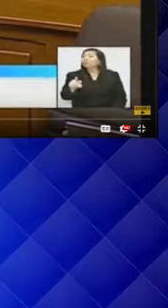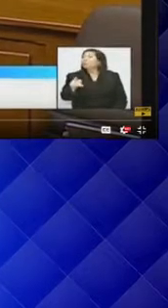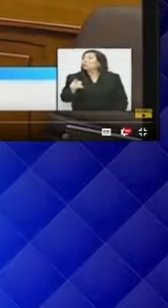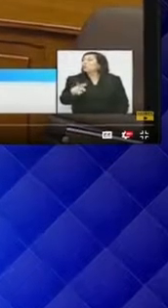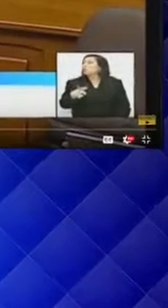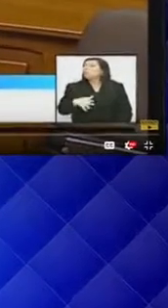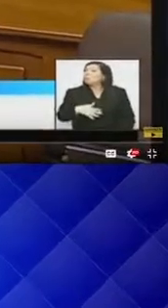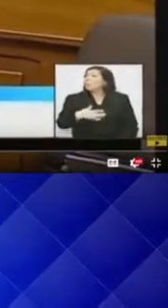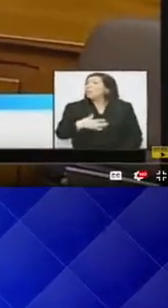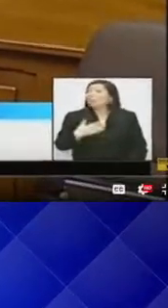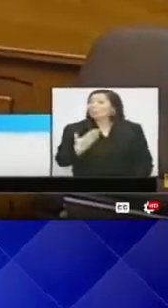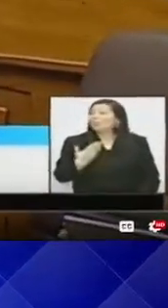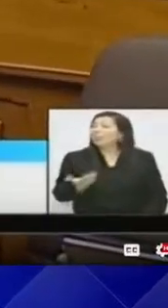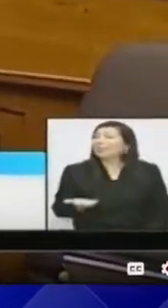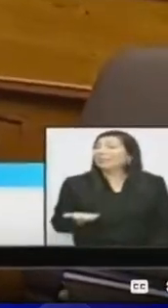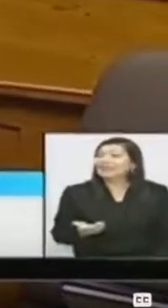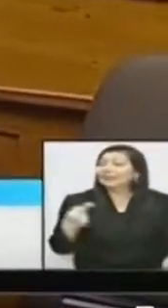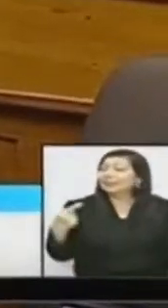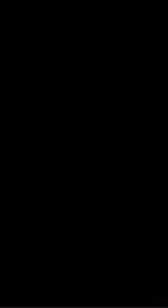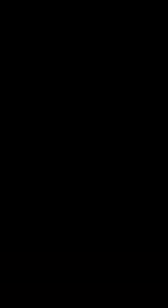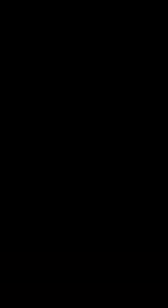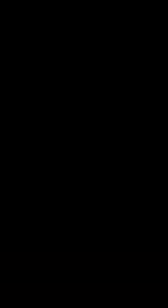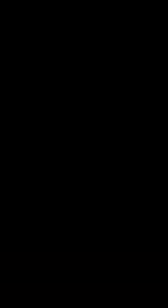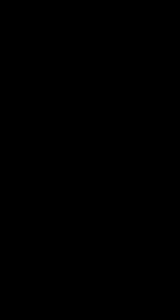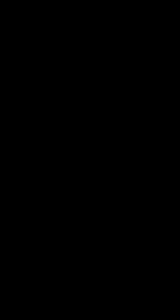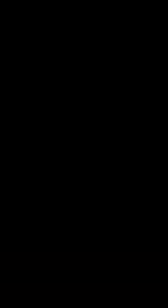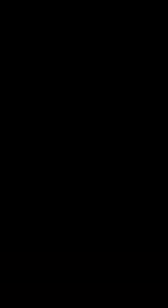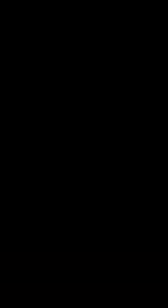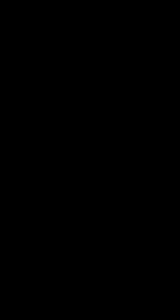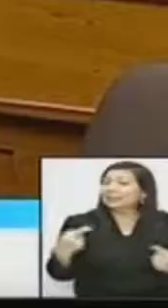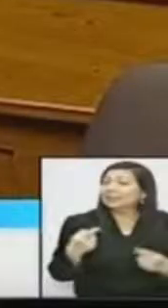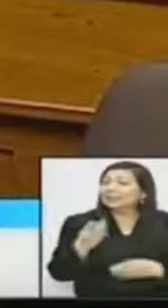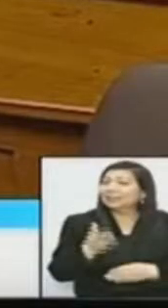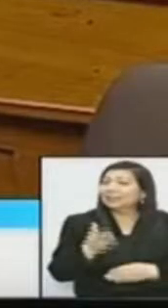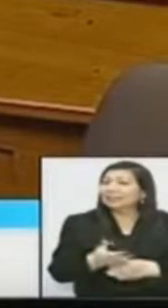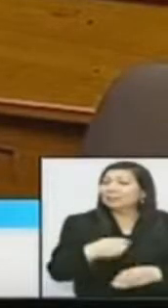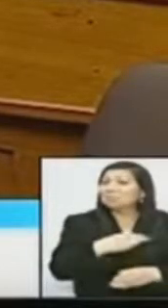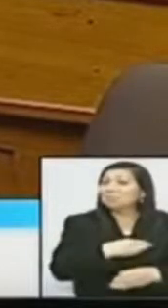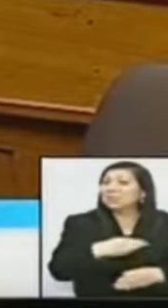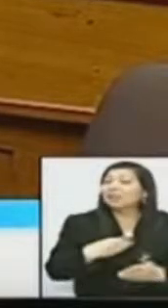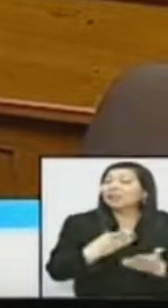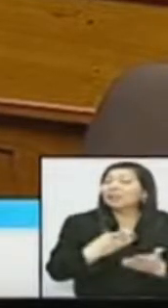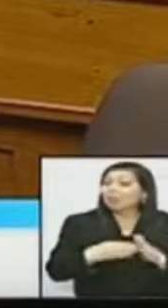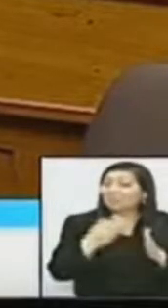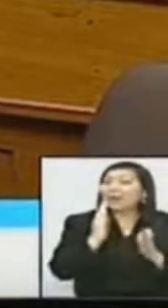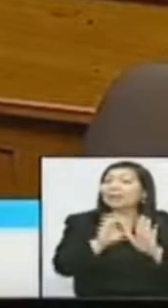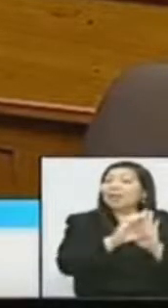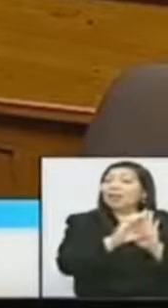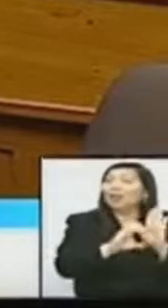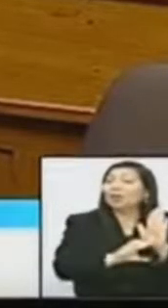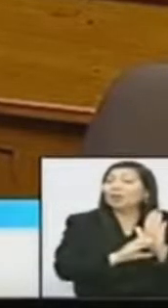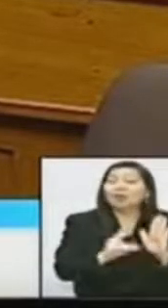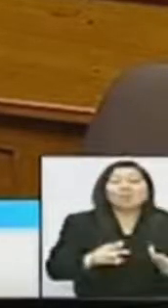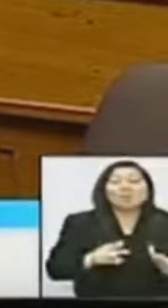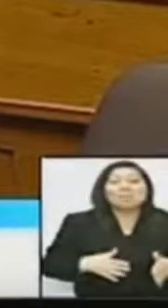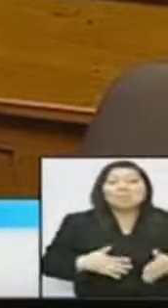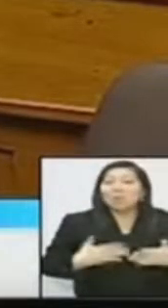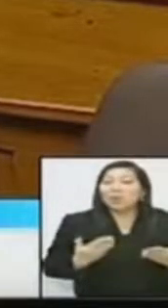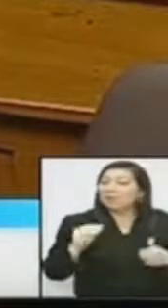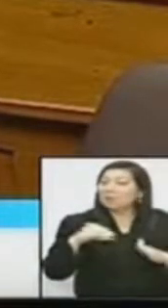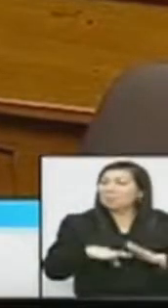estamos en un momento trascendental en el país de estados contra este congreso que ha